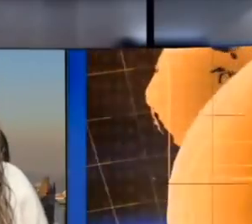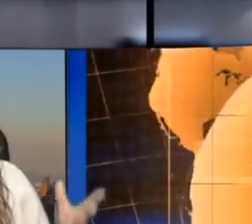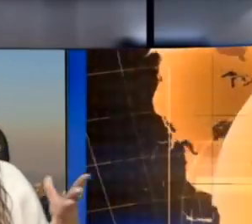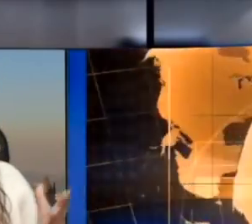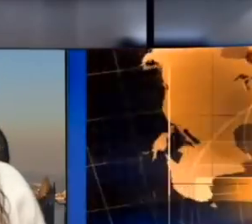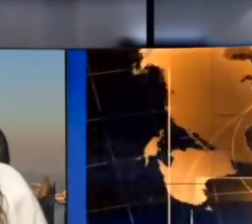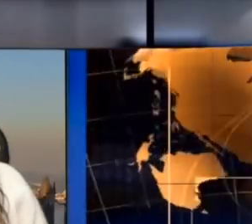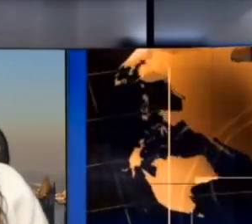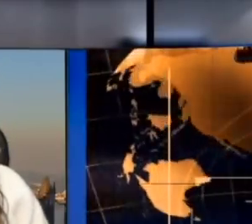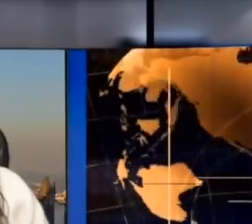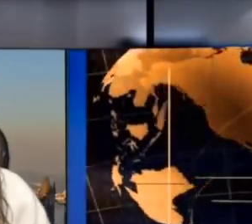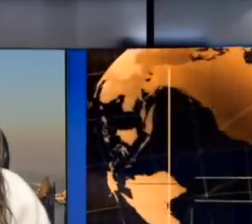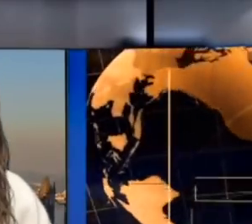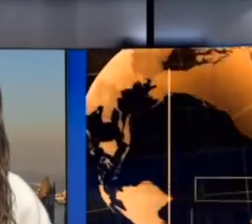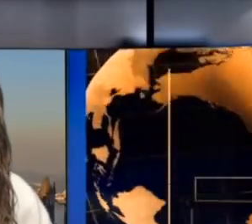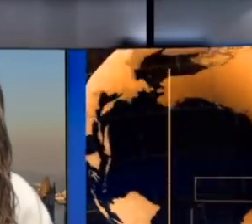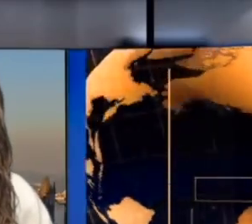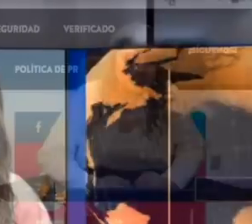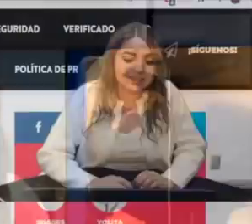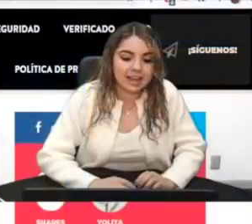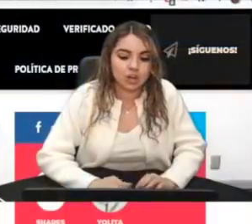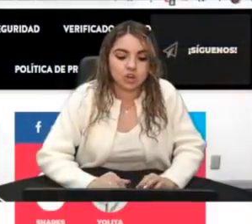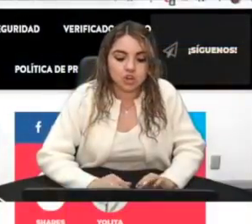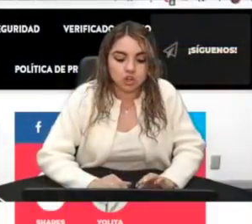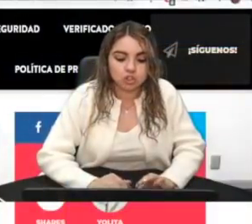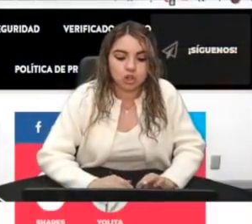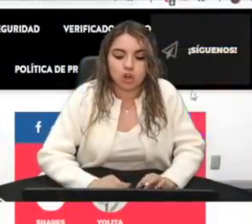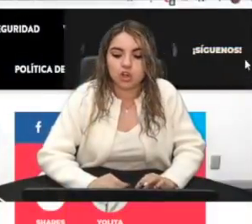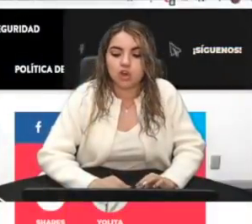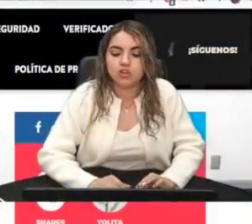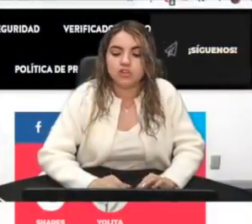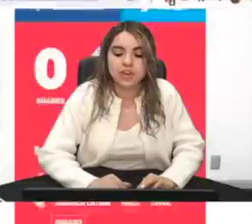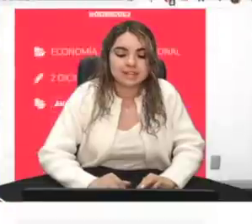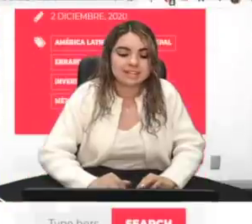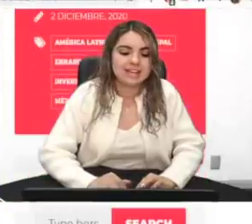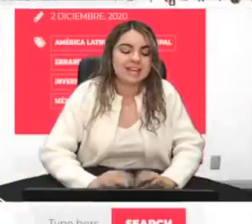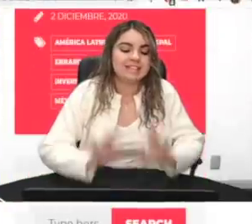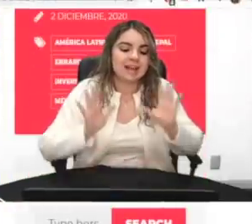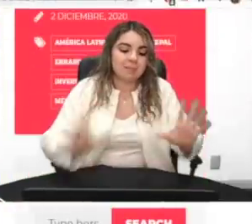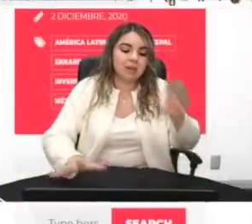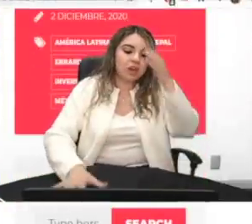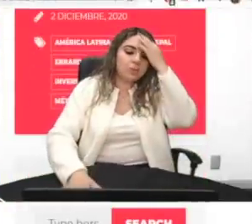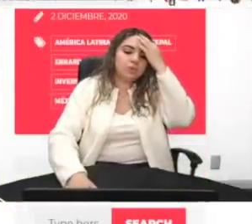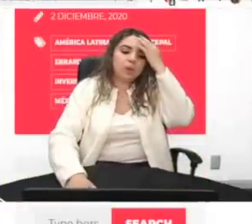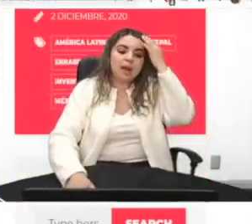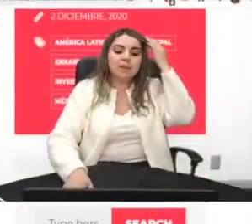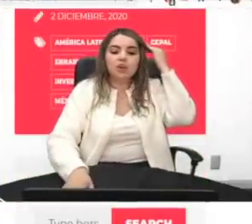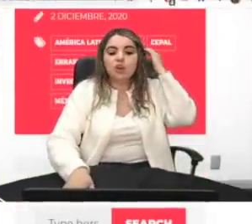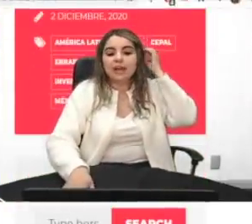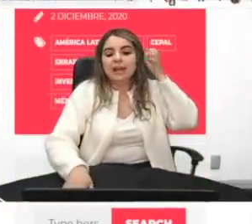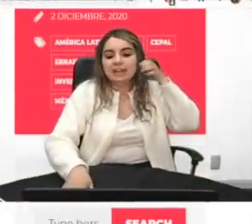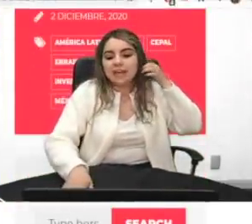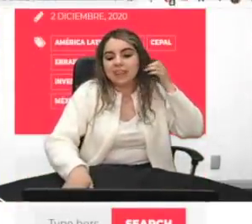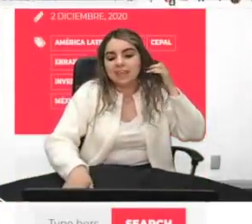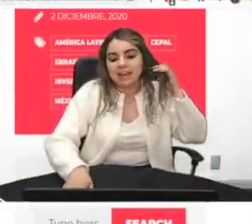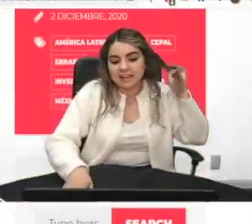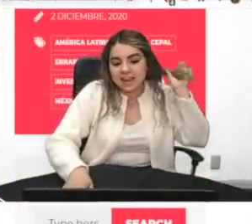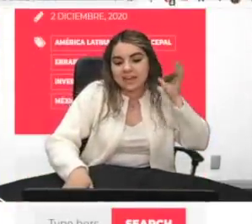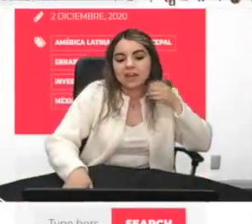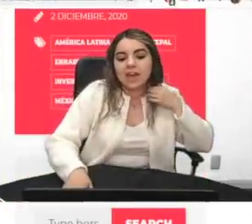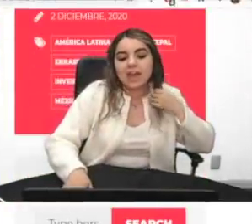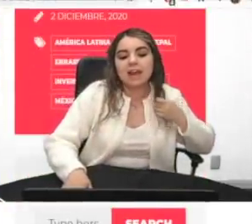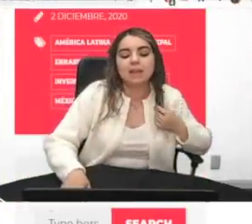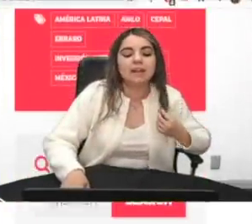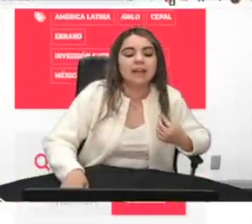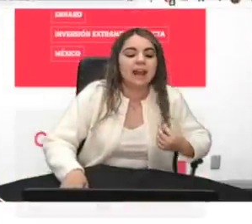y esto se está empezando a hacer notorio desde ya. México obtuvo la menor caída de